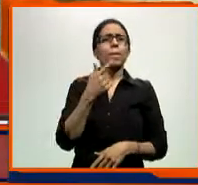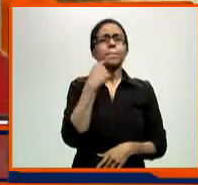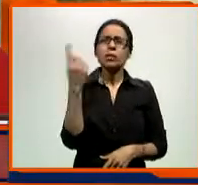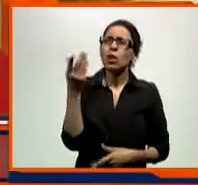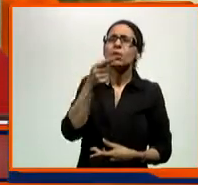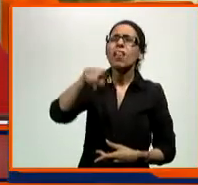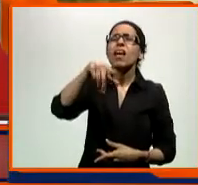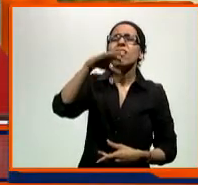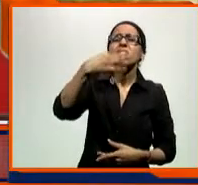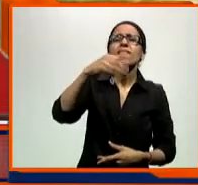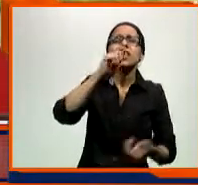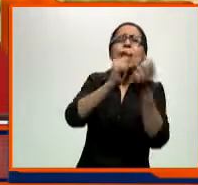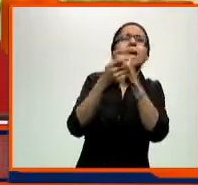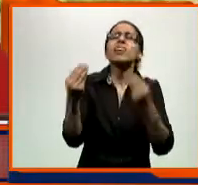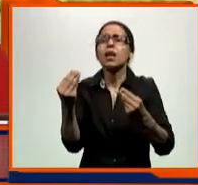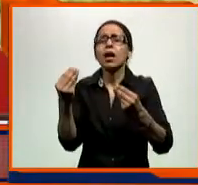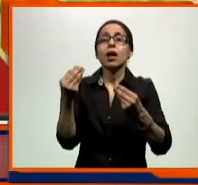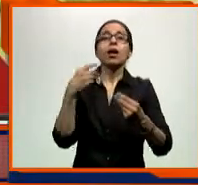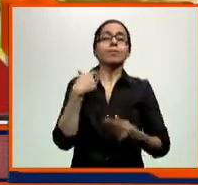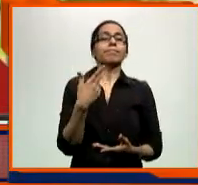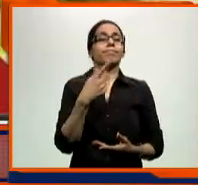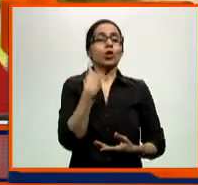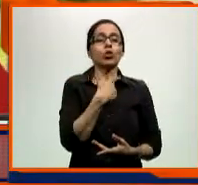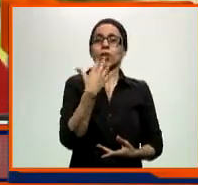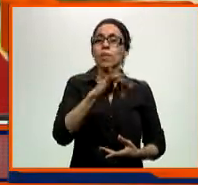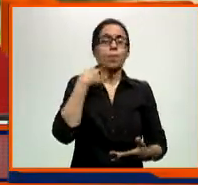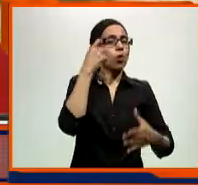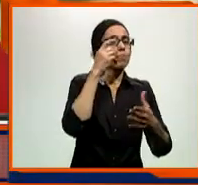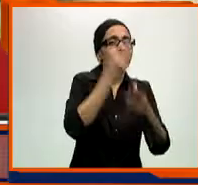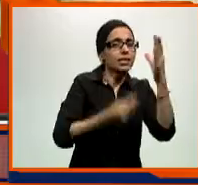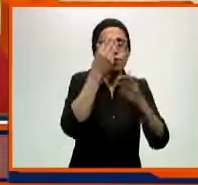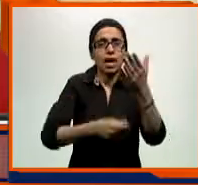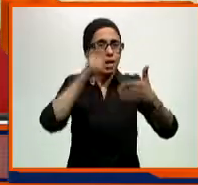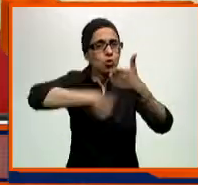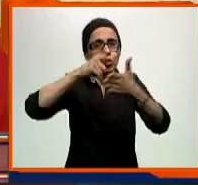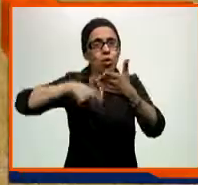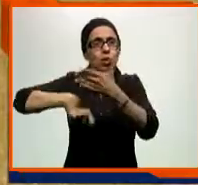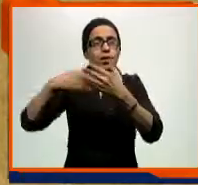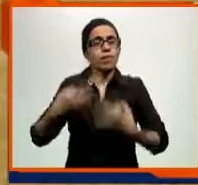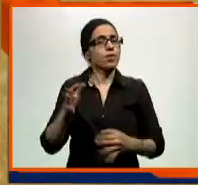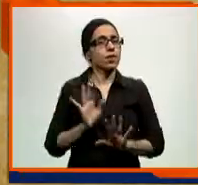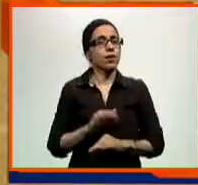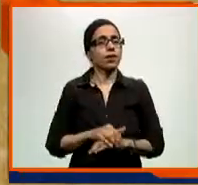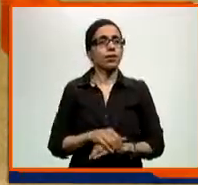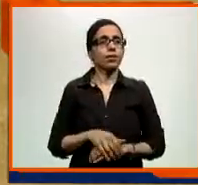Creo que en principio los errores, entrar desde el primer minuto al 100.